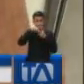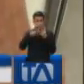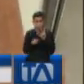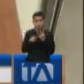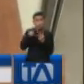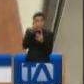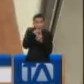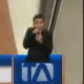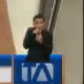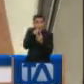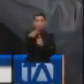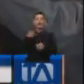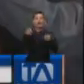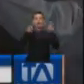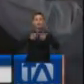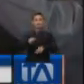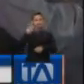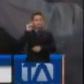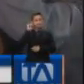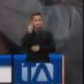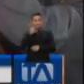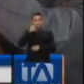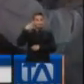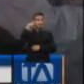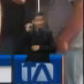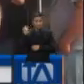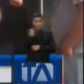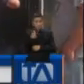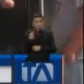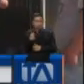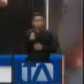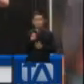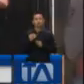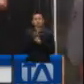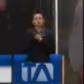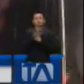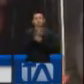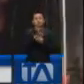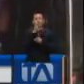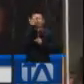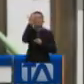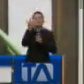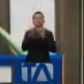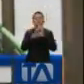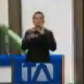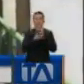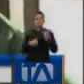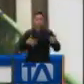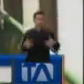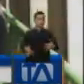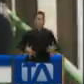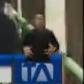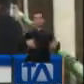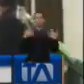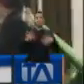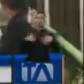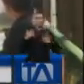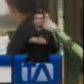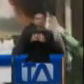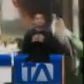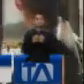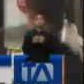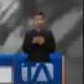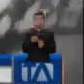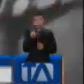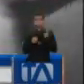incluyendo niñas y adolescentes, han sido víctimas de acoso mientras se movilizan en el transporte público de la capital. Son muy pocas